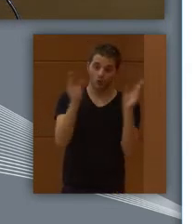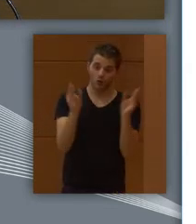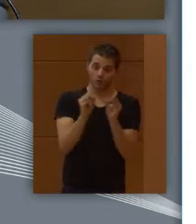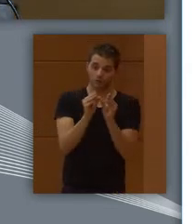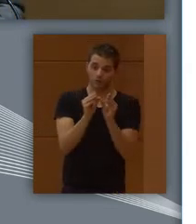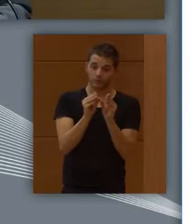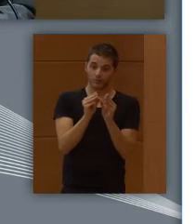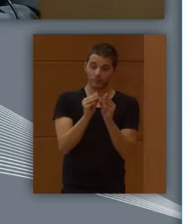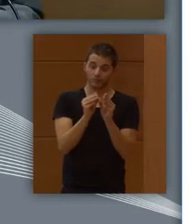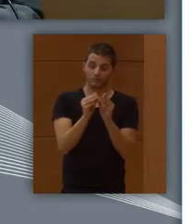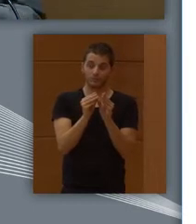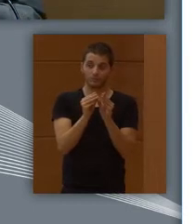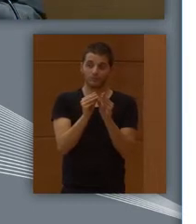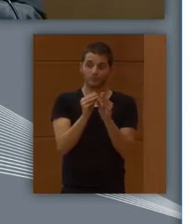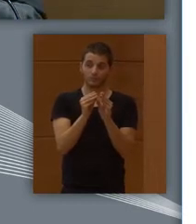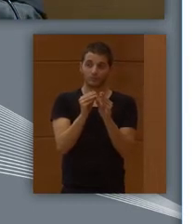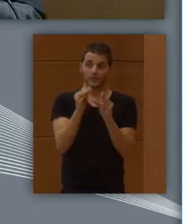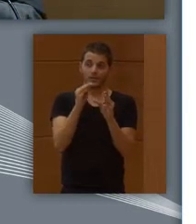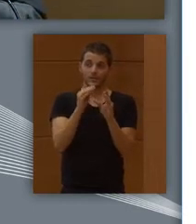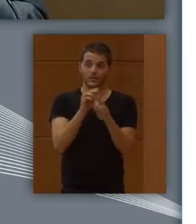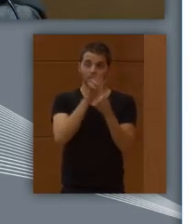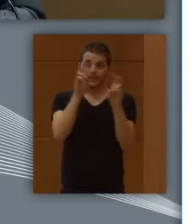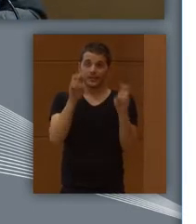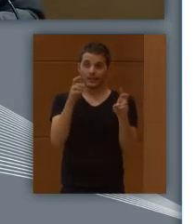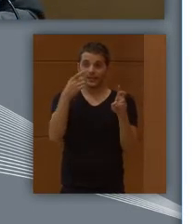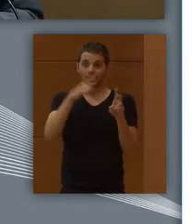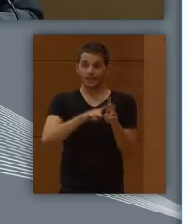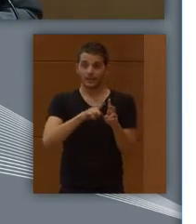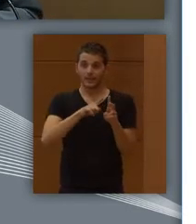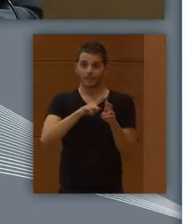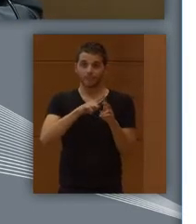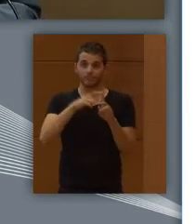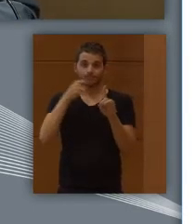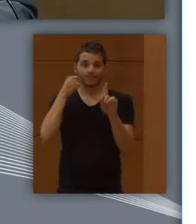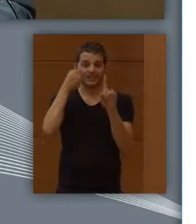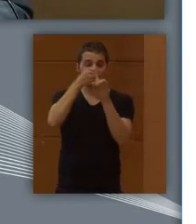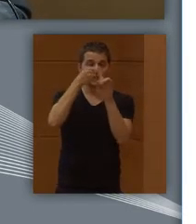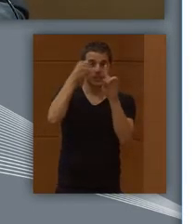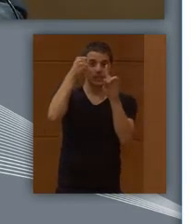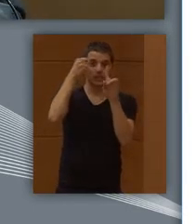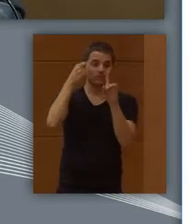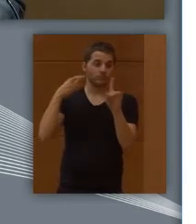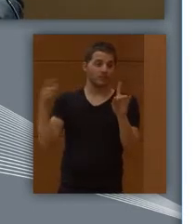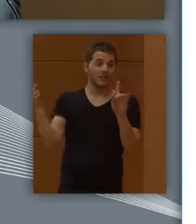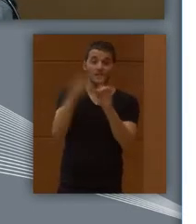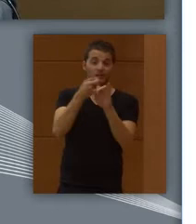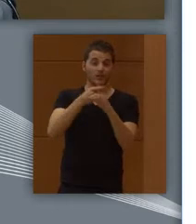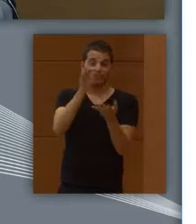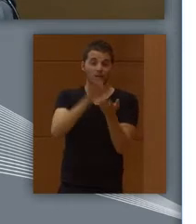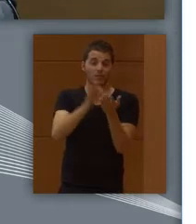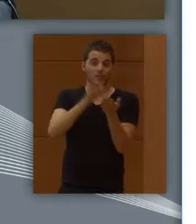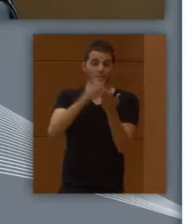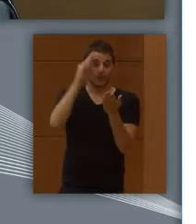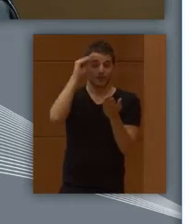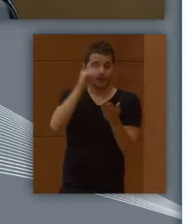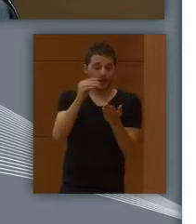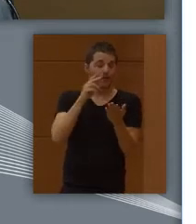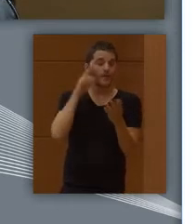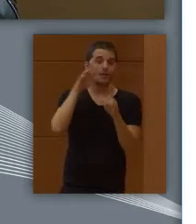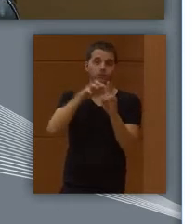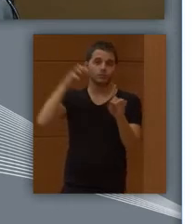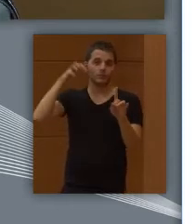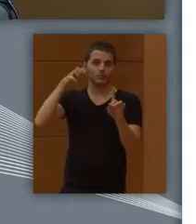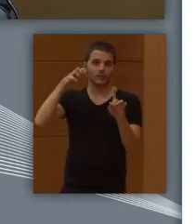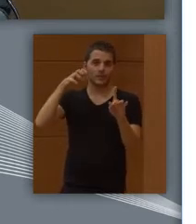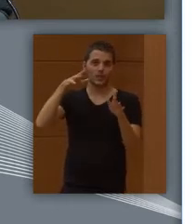previsto, pero pasaré por ello, por el reto de la ciudad inteligente, sobre todo desde el punto de vista de su dimensión o de